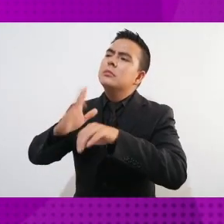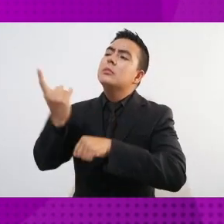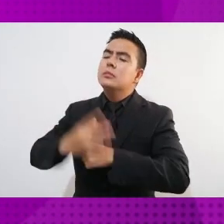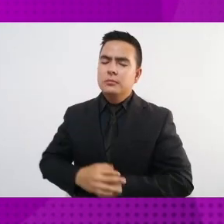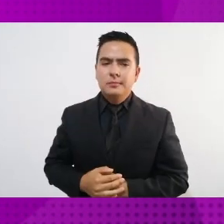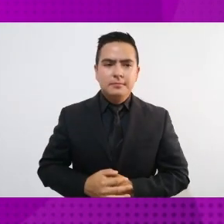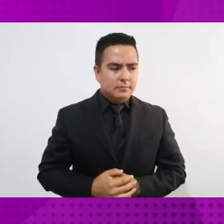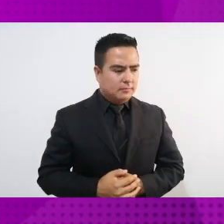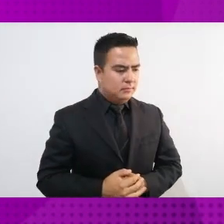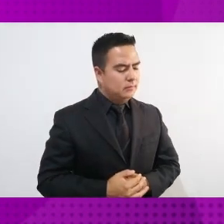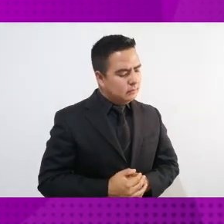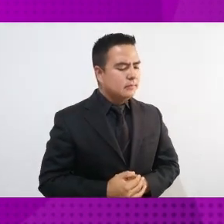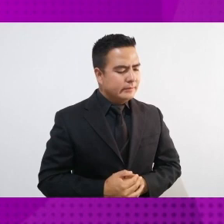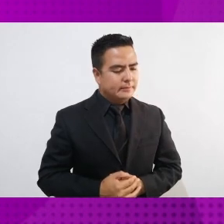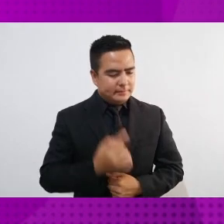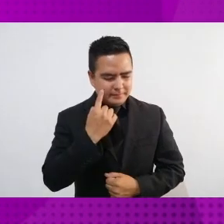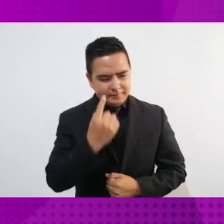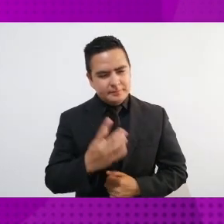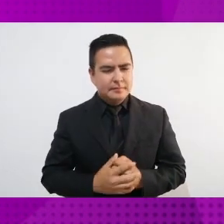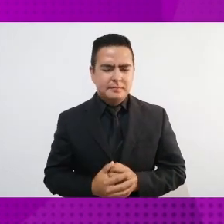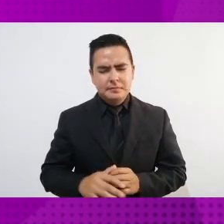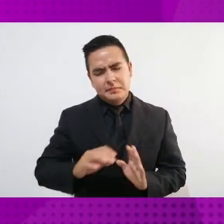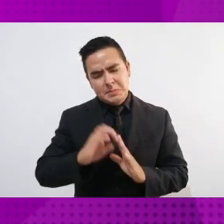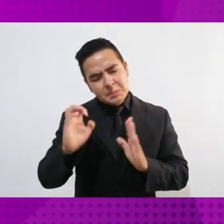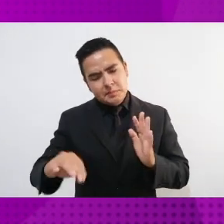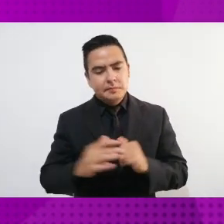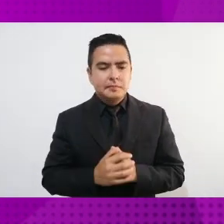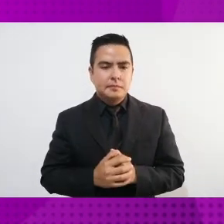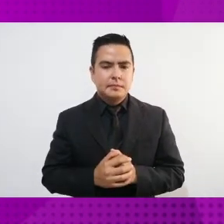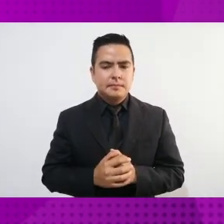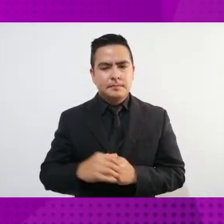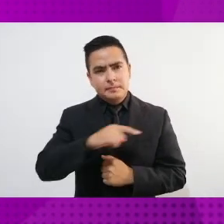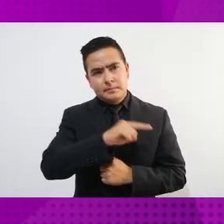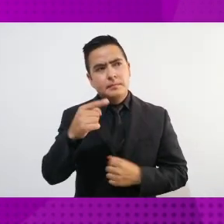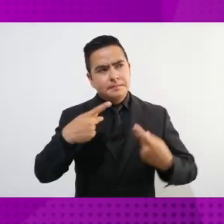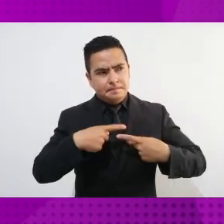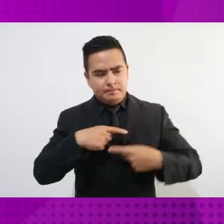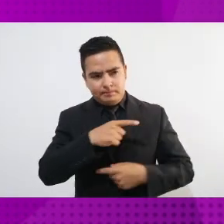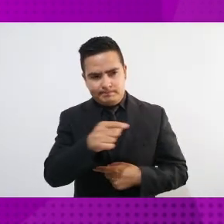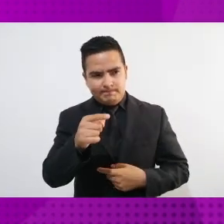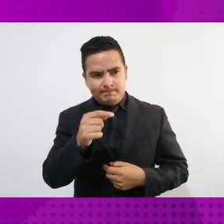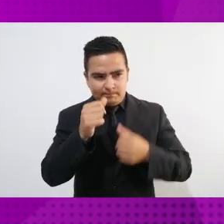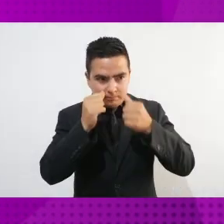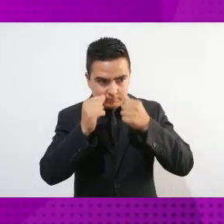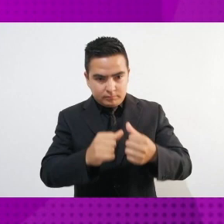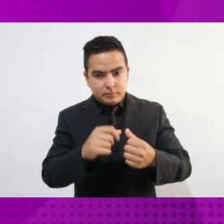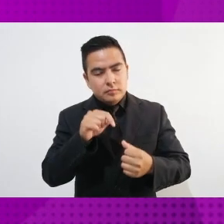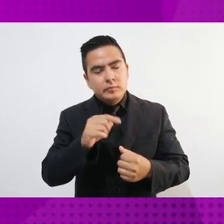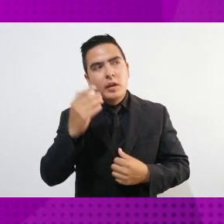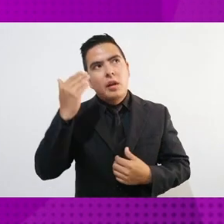Sí, bueno, Kelsen, quizá para los quienes nos escuchan y quienes nos ven,